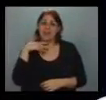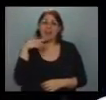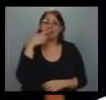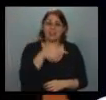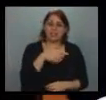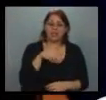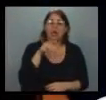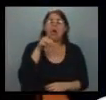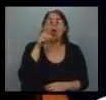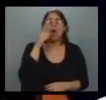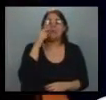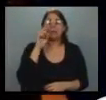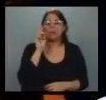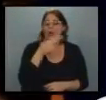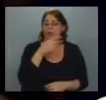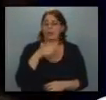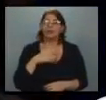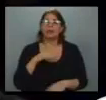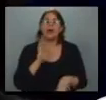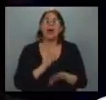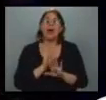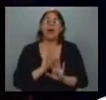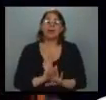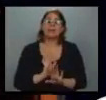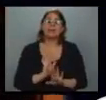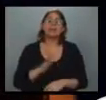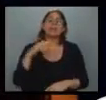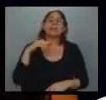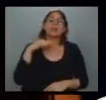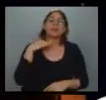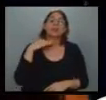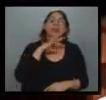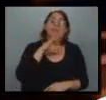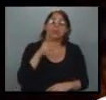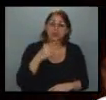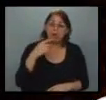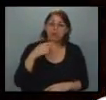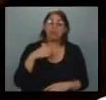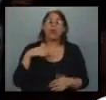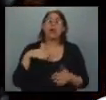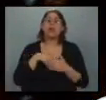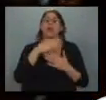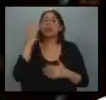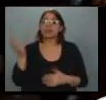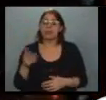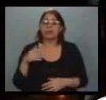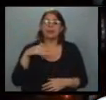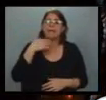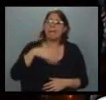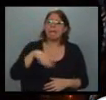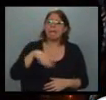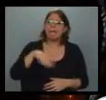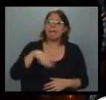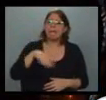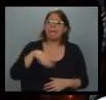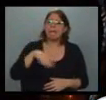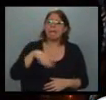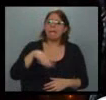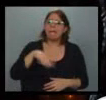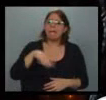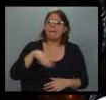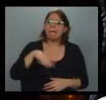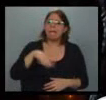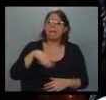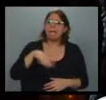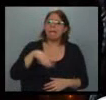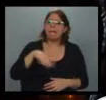robo del norte del Gran Buenos Aires, en general de todo el Gran Buenos Aires, ¿no? Esas calles tranquilas, con chalet, casas